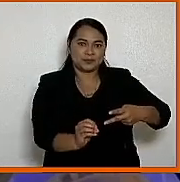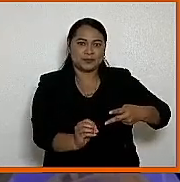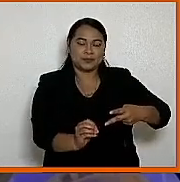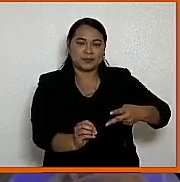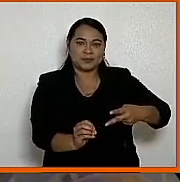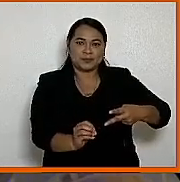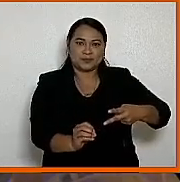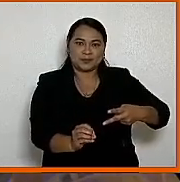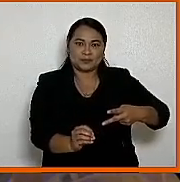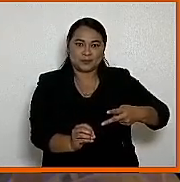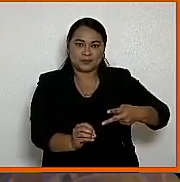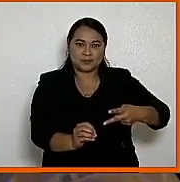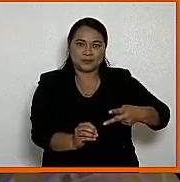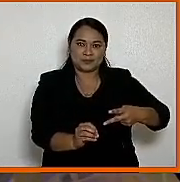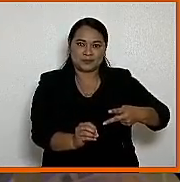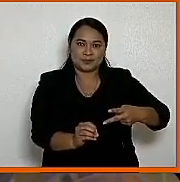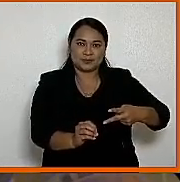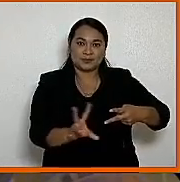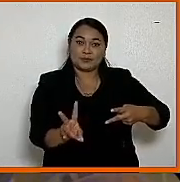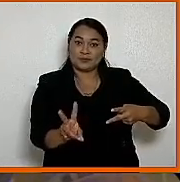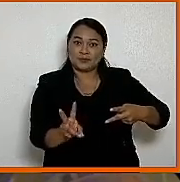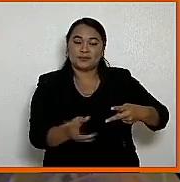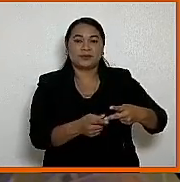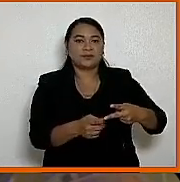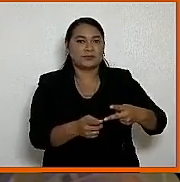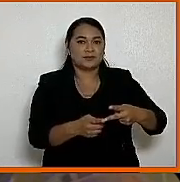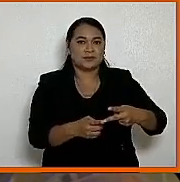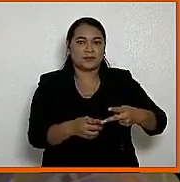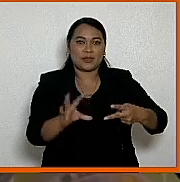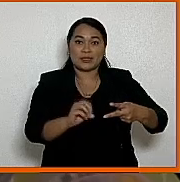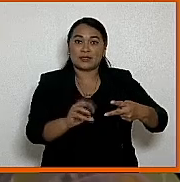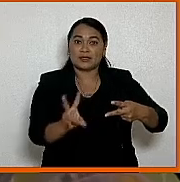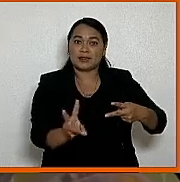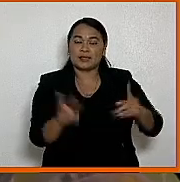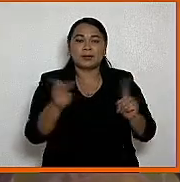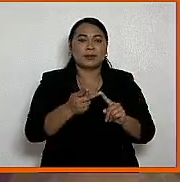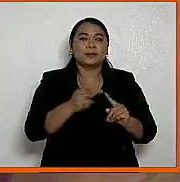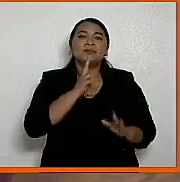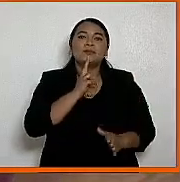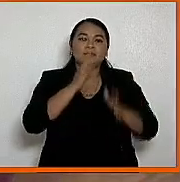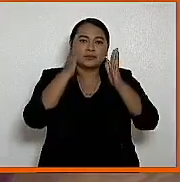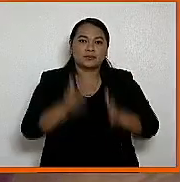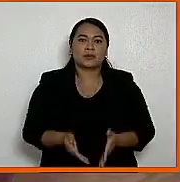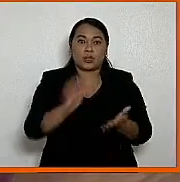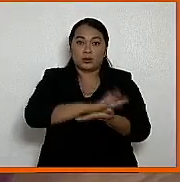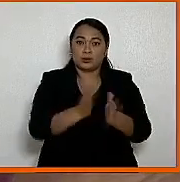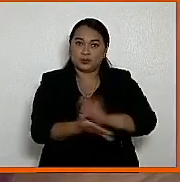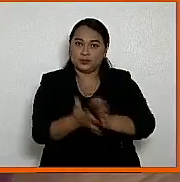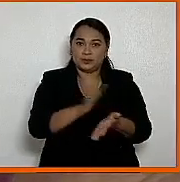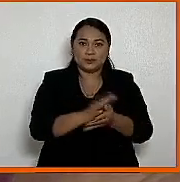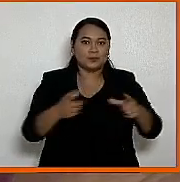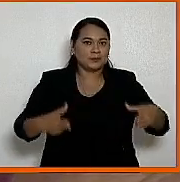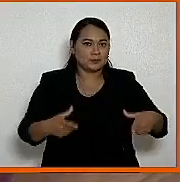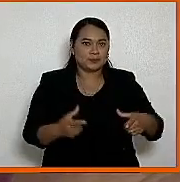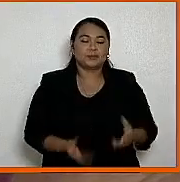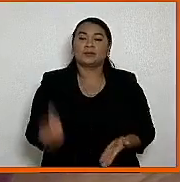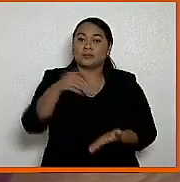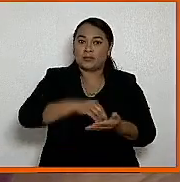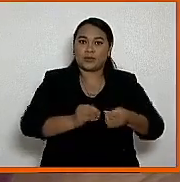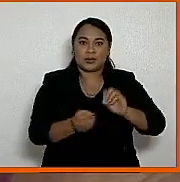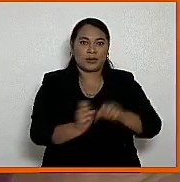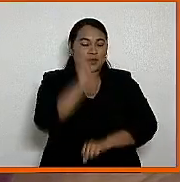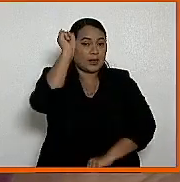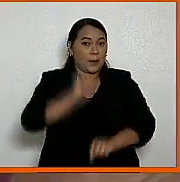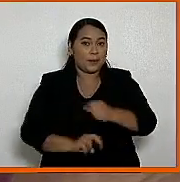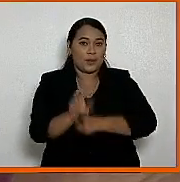dígito. Este es el 7, segundo número ganador, 07, con su catachada tortillera. Con mucho gusto te repito, los números ganadores